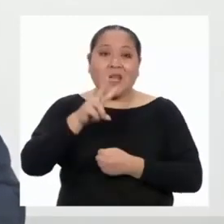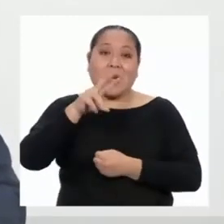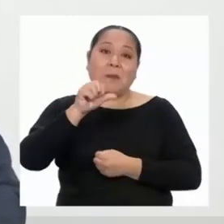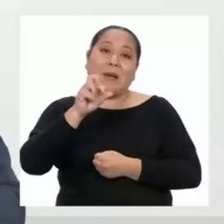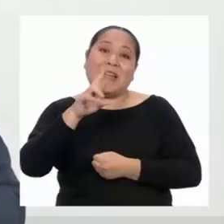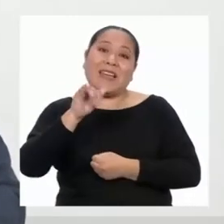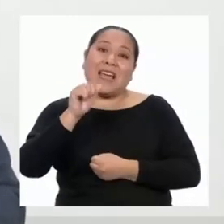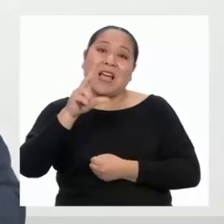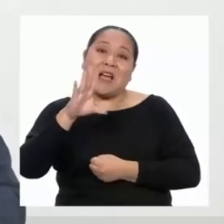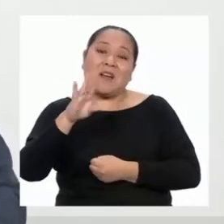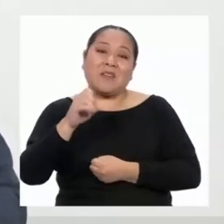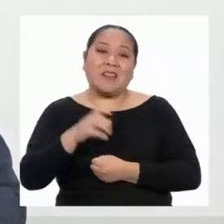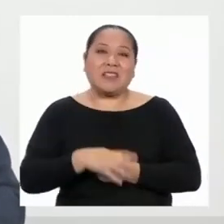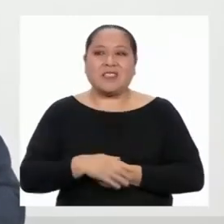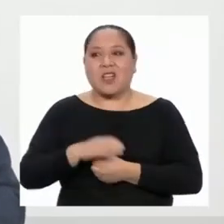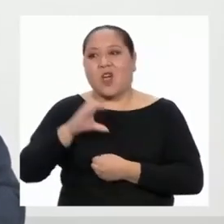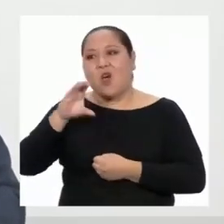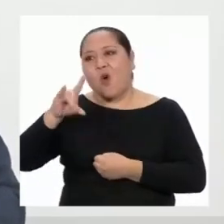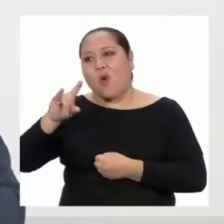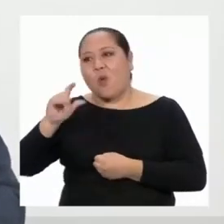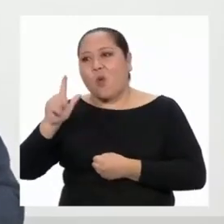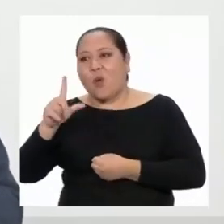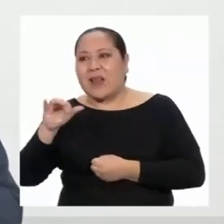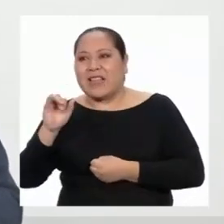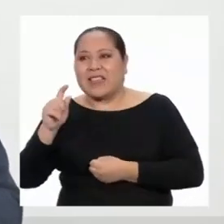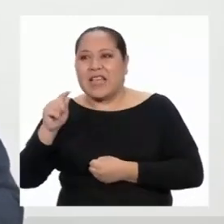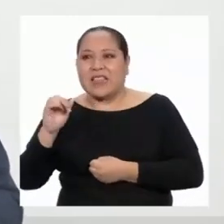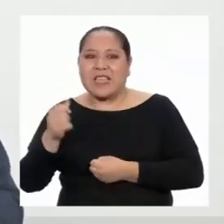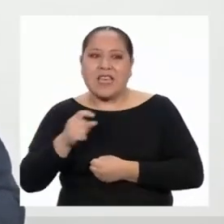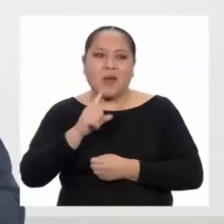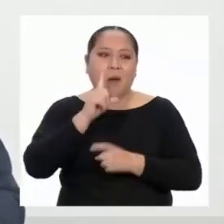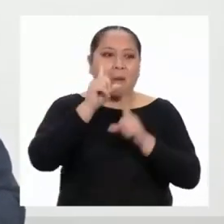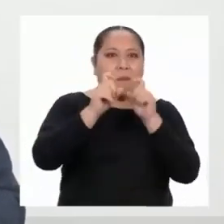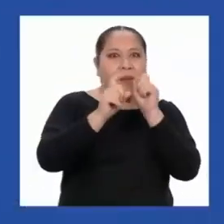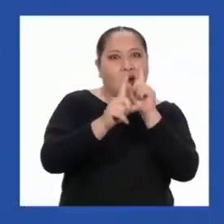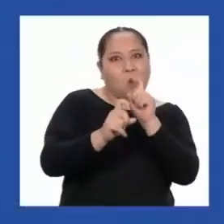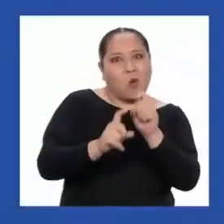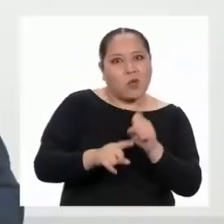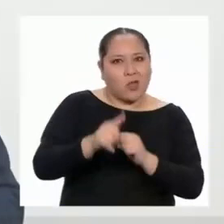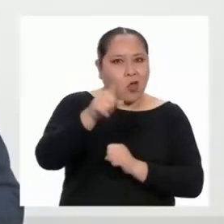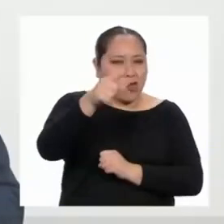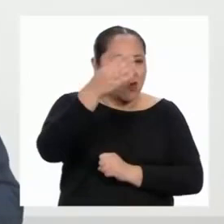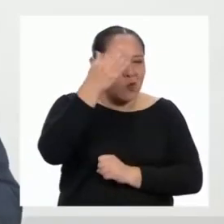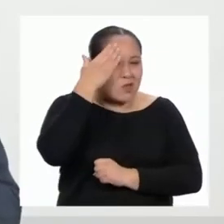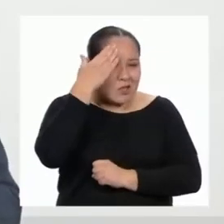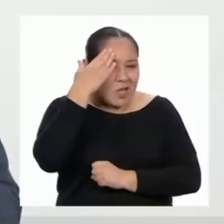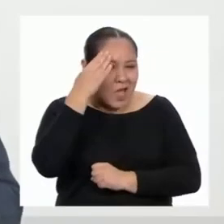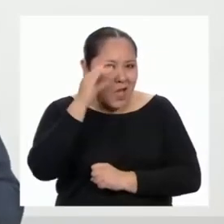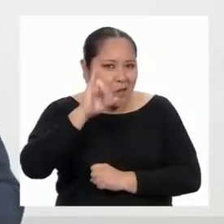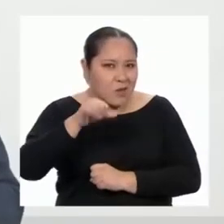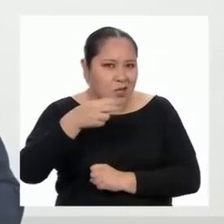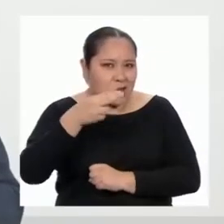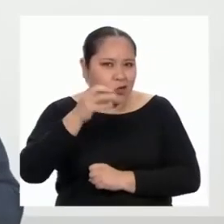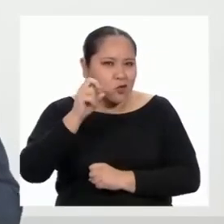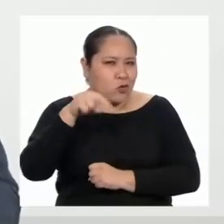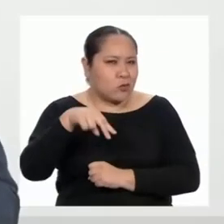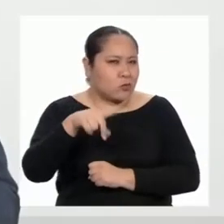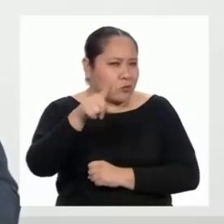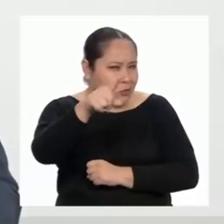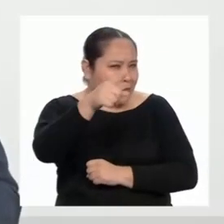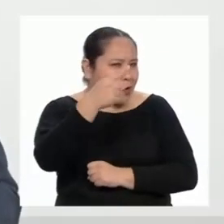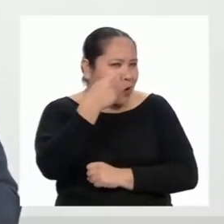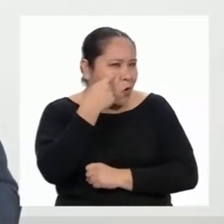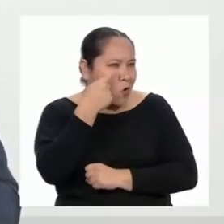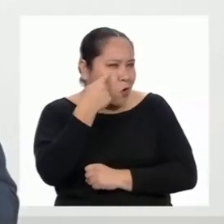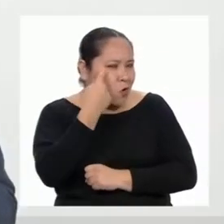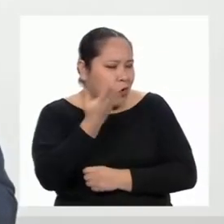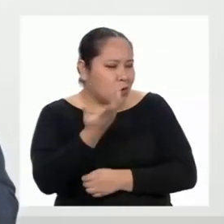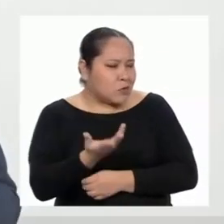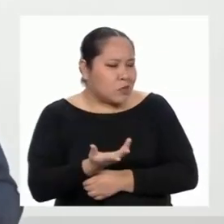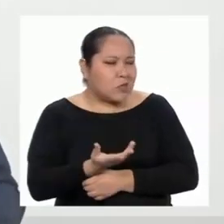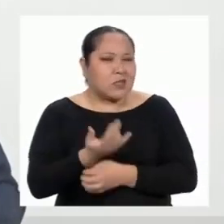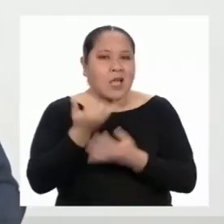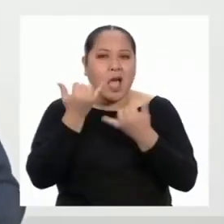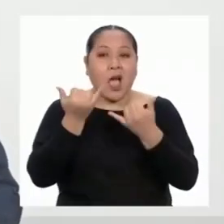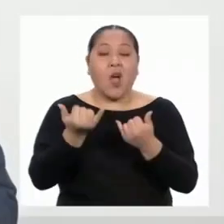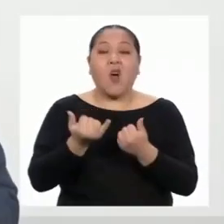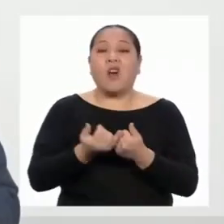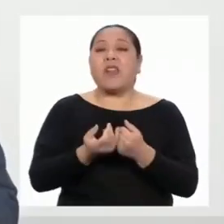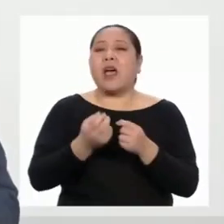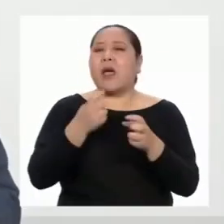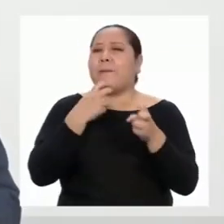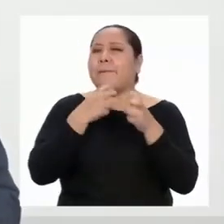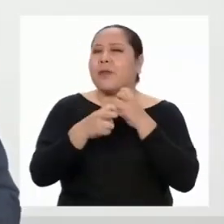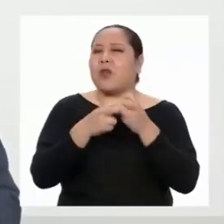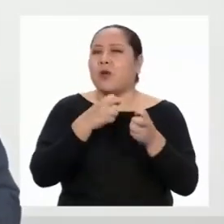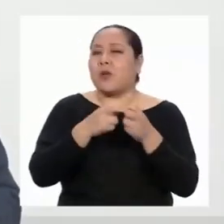cualitativas, cuantitativas, encuestas. Tú sabes, detective John. ¿Qué tanto sabes sobre la situación actual de las lenguas